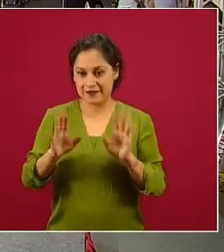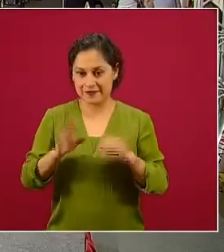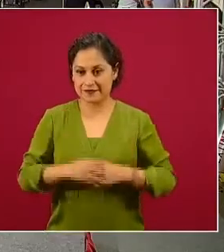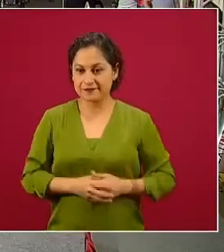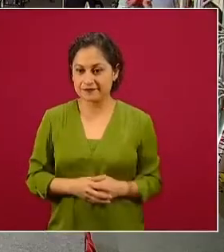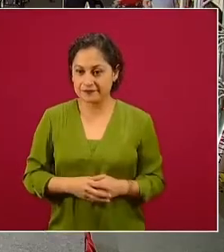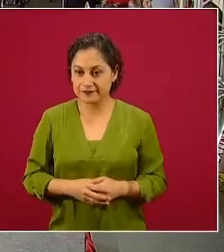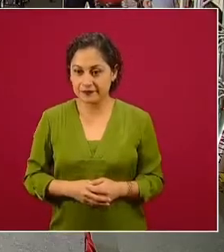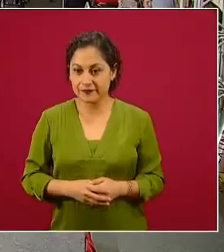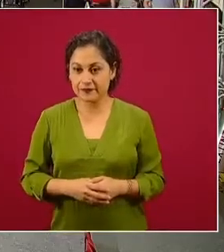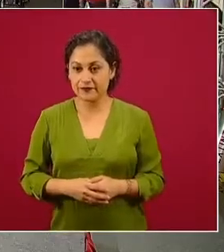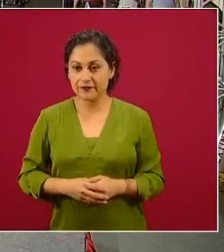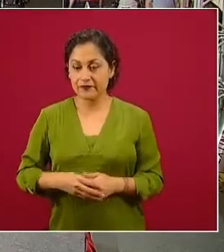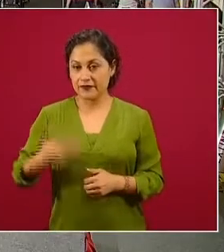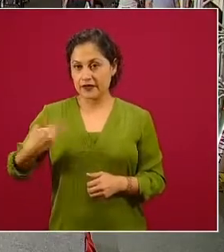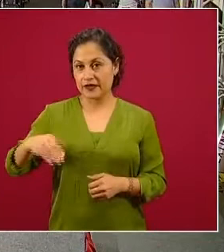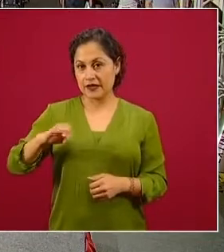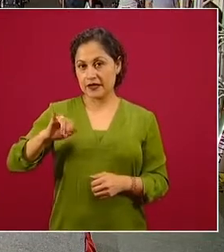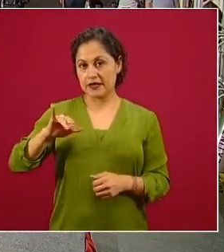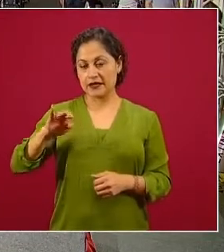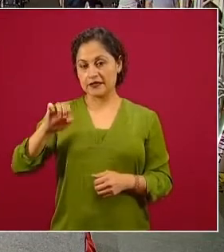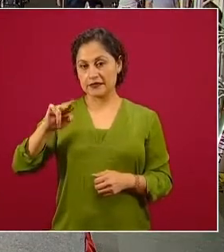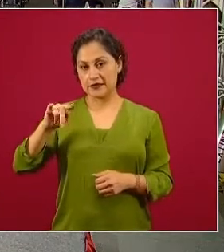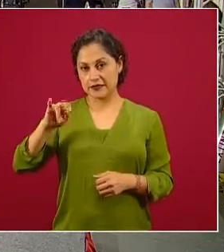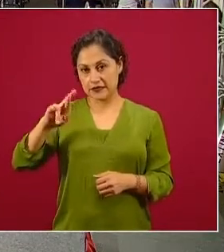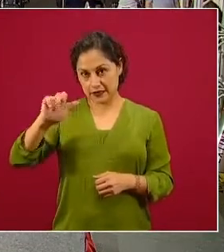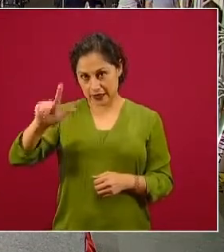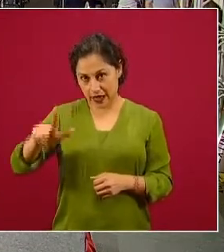Valdés, de Eje Central, gracias. Dispensa.